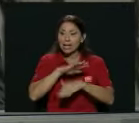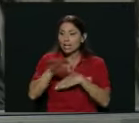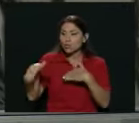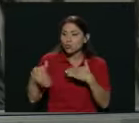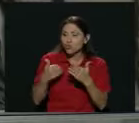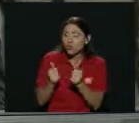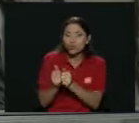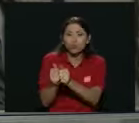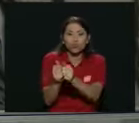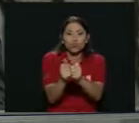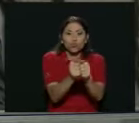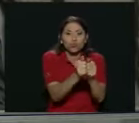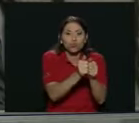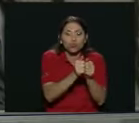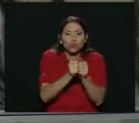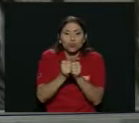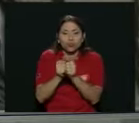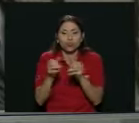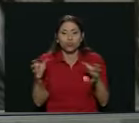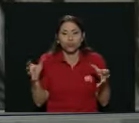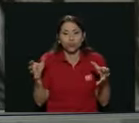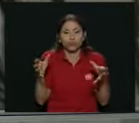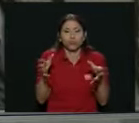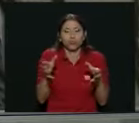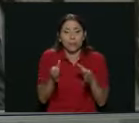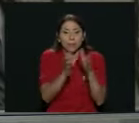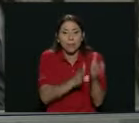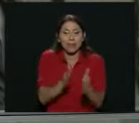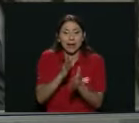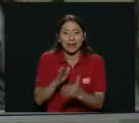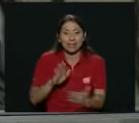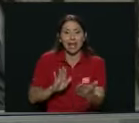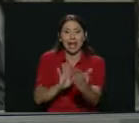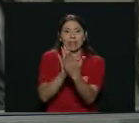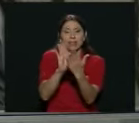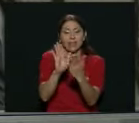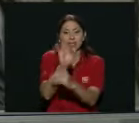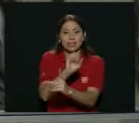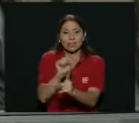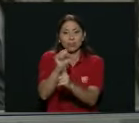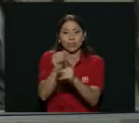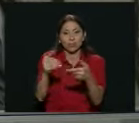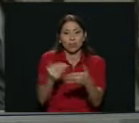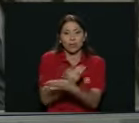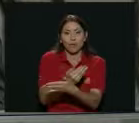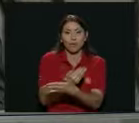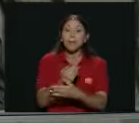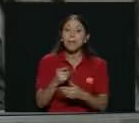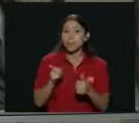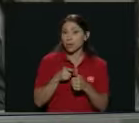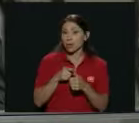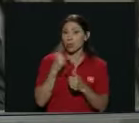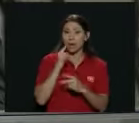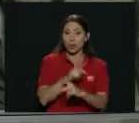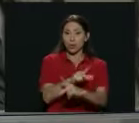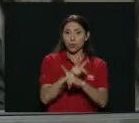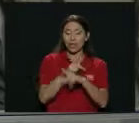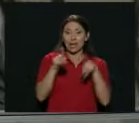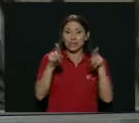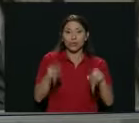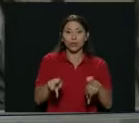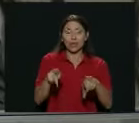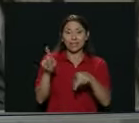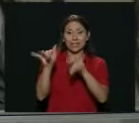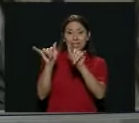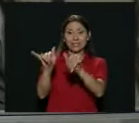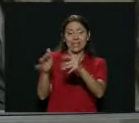por unir esfuerzos y por prepararse conjuntamente de cara a esta nueva situación, tanto para proteger a las personas que están en